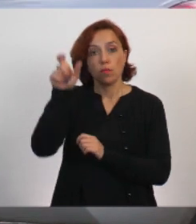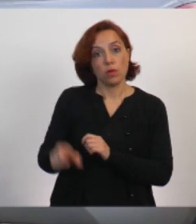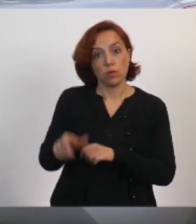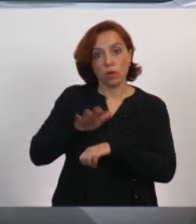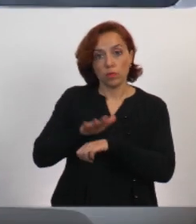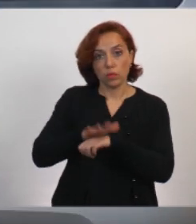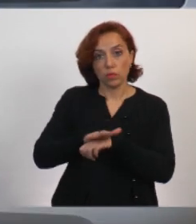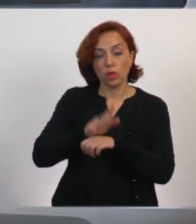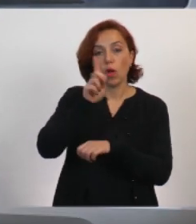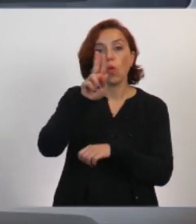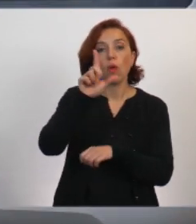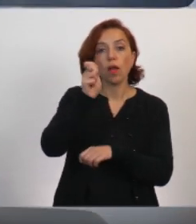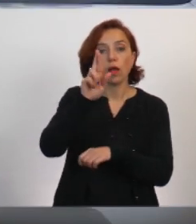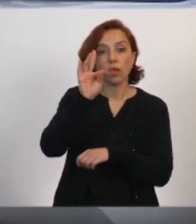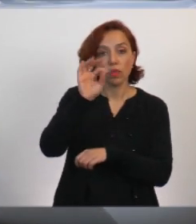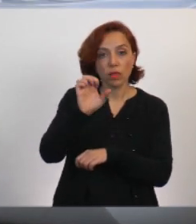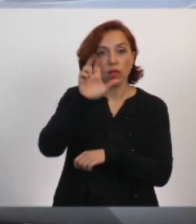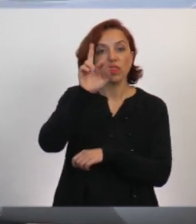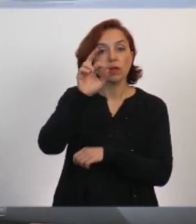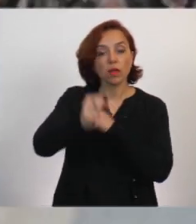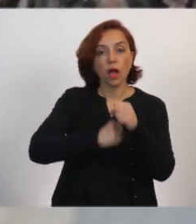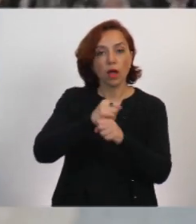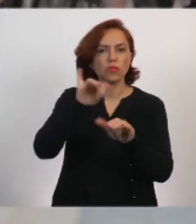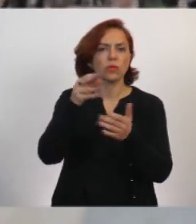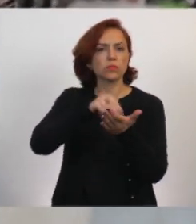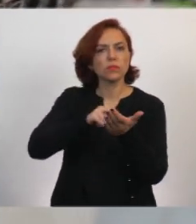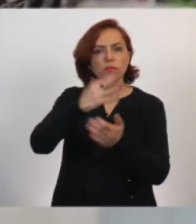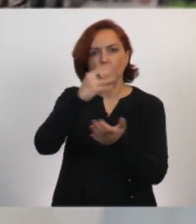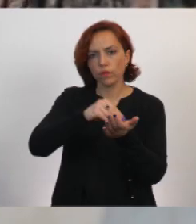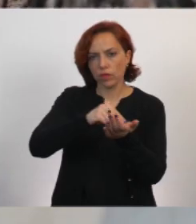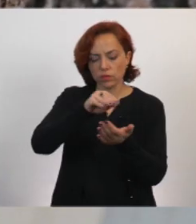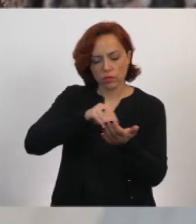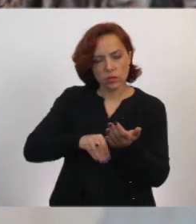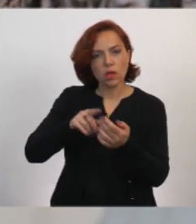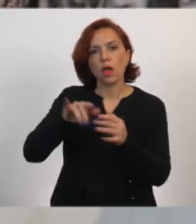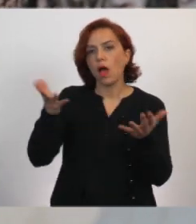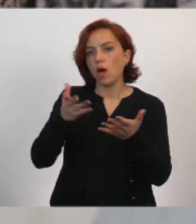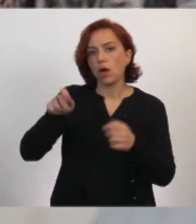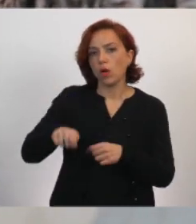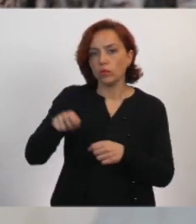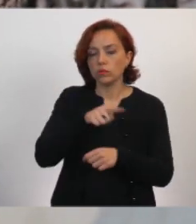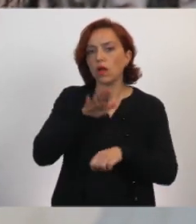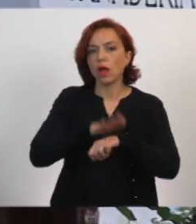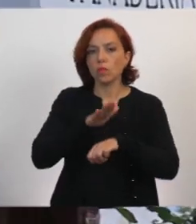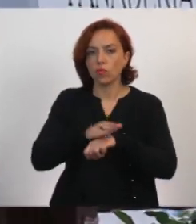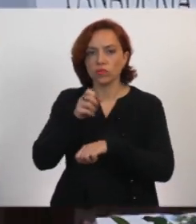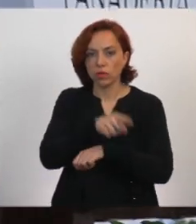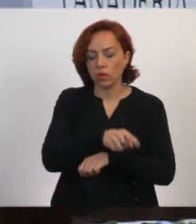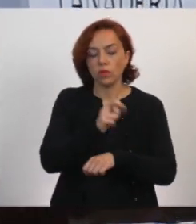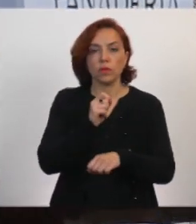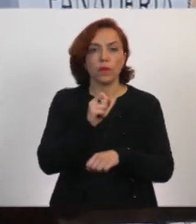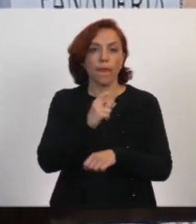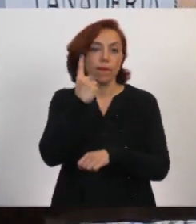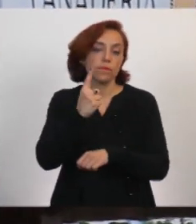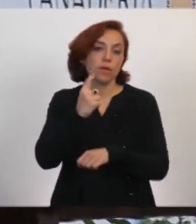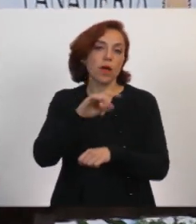la justicia. El autor fue identificado como Leonardo Gularte, de 30 años, poseedor de 5 antecedentes penales y fue condenado por la justicia